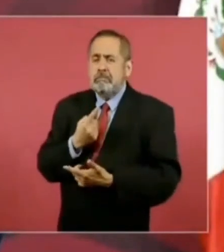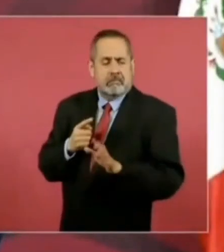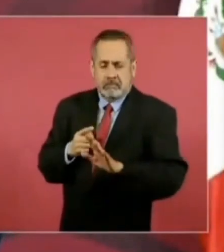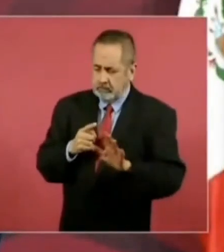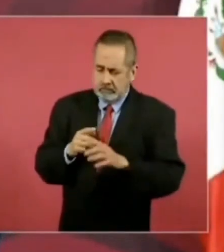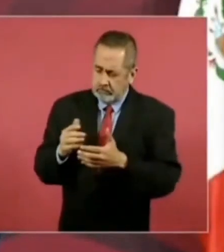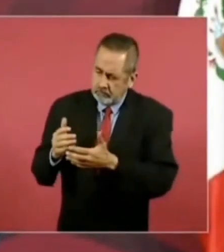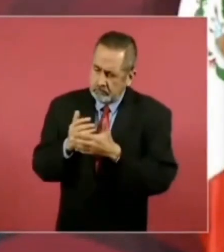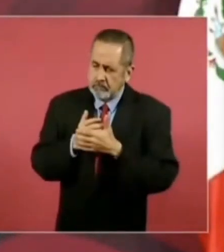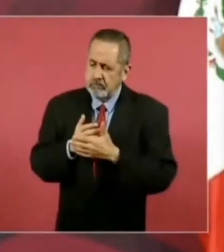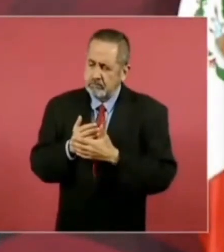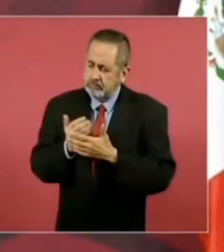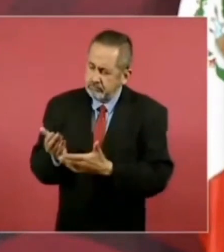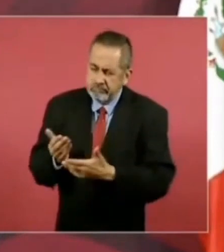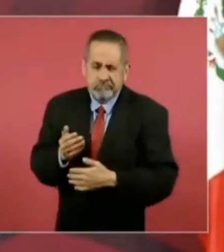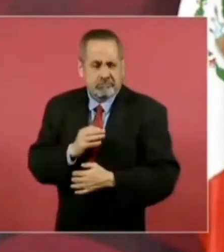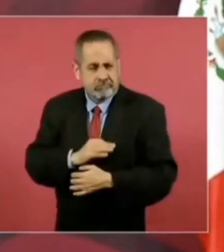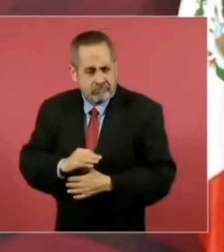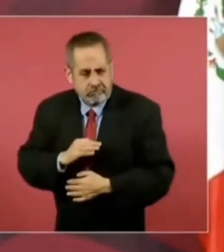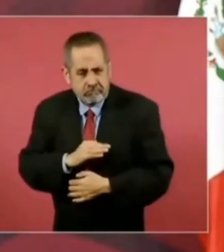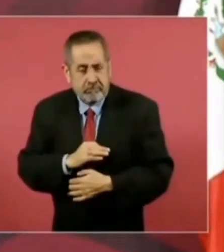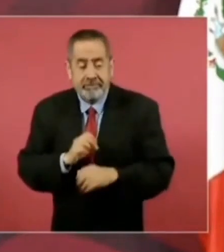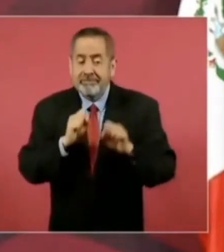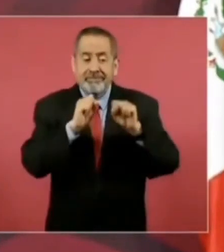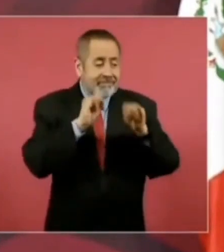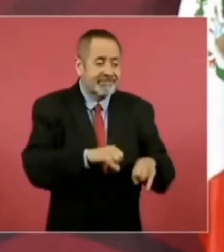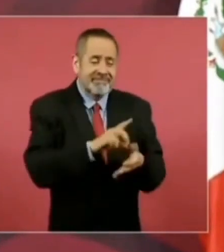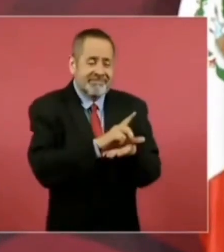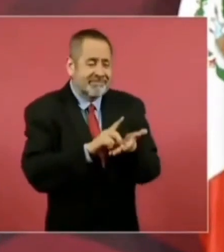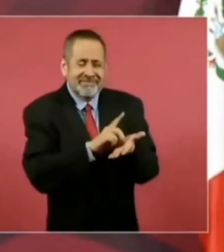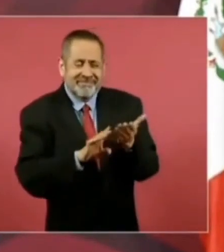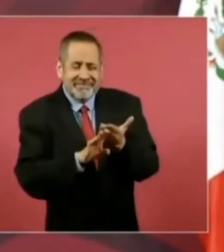que puedan ser felices sin la droga.